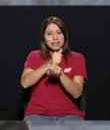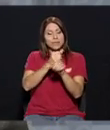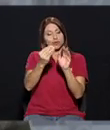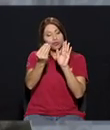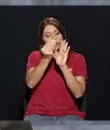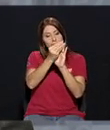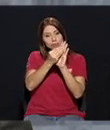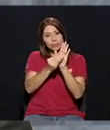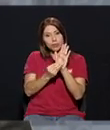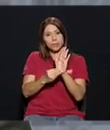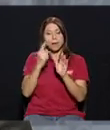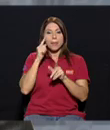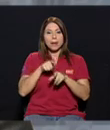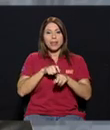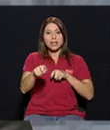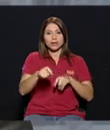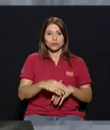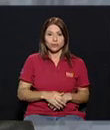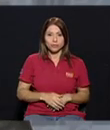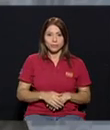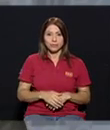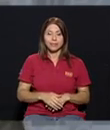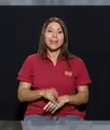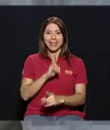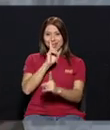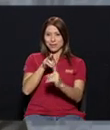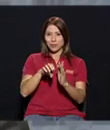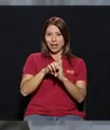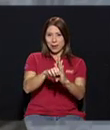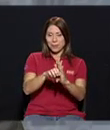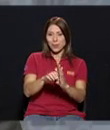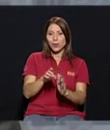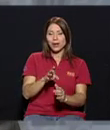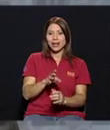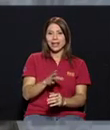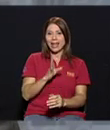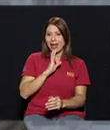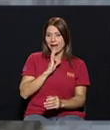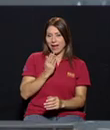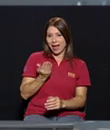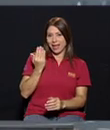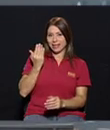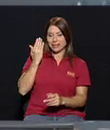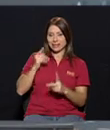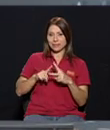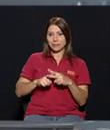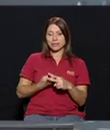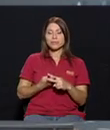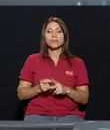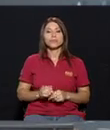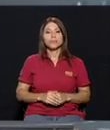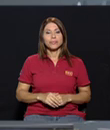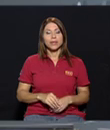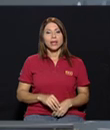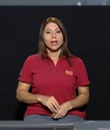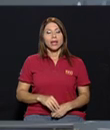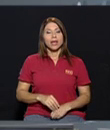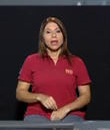esas pautas para medirnos. Pongo el mismo ejemplo al que hacía alusión al principio de esta